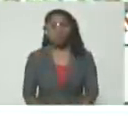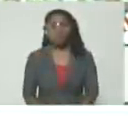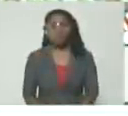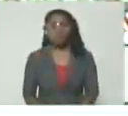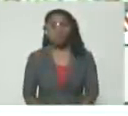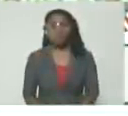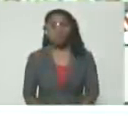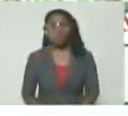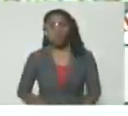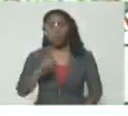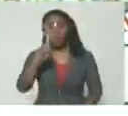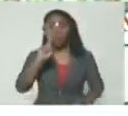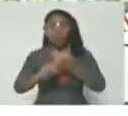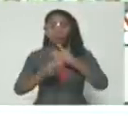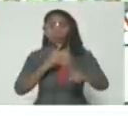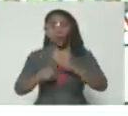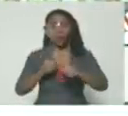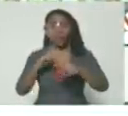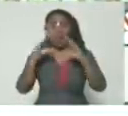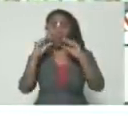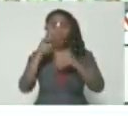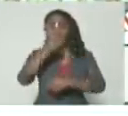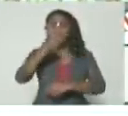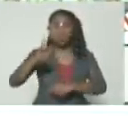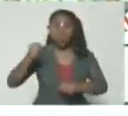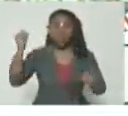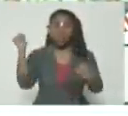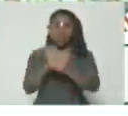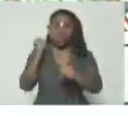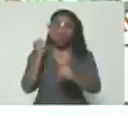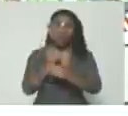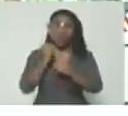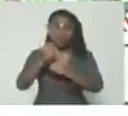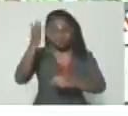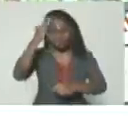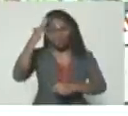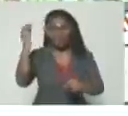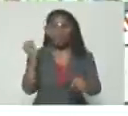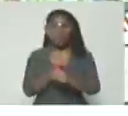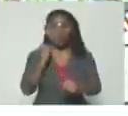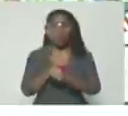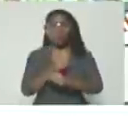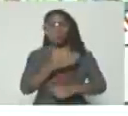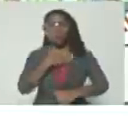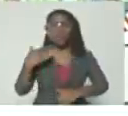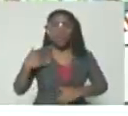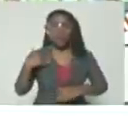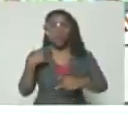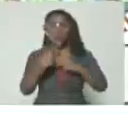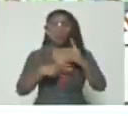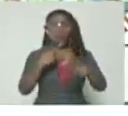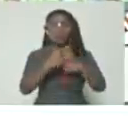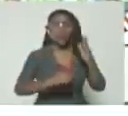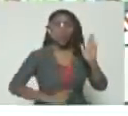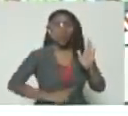Una cosa muy distinta es hablar con alguien que está trabajando, que sabe trabajar, que quiere producir,